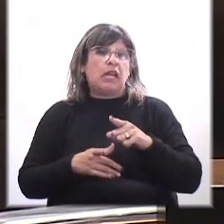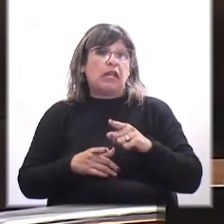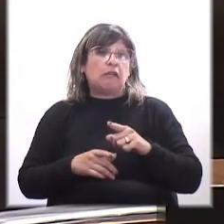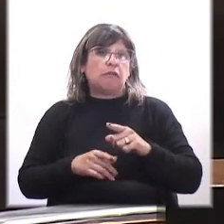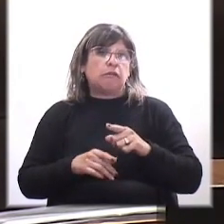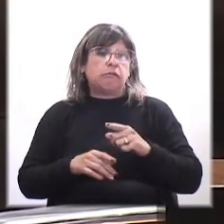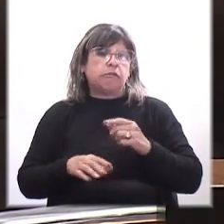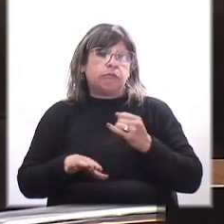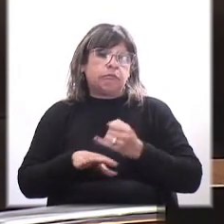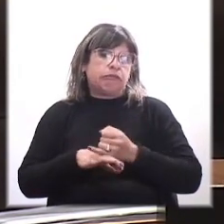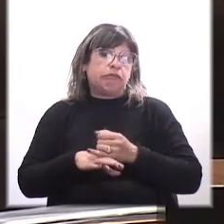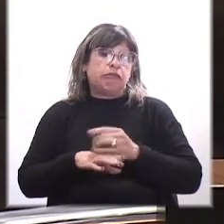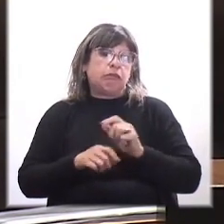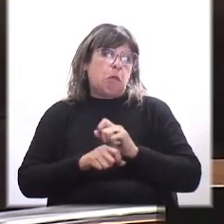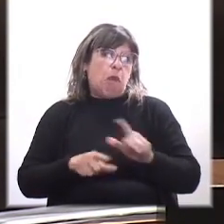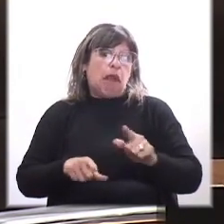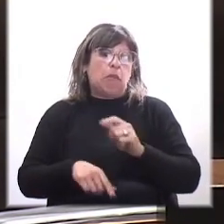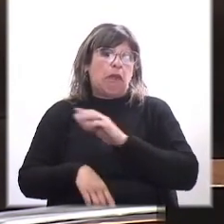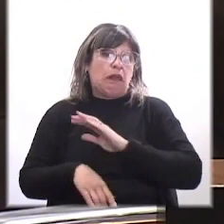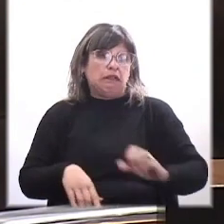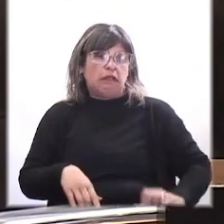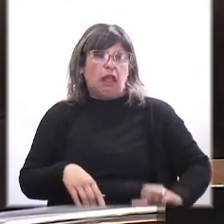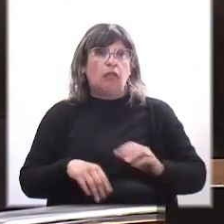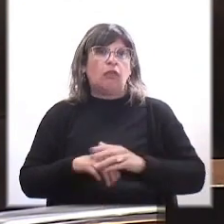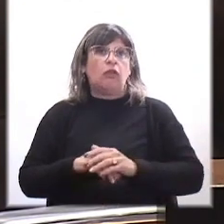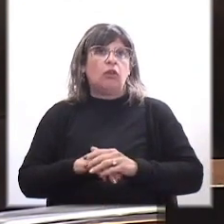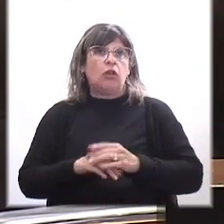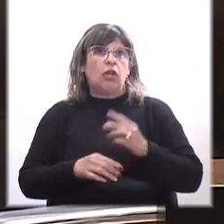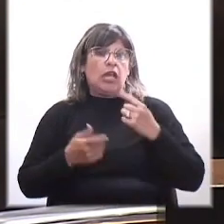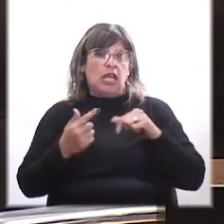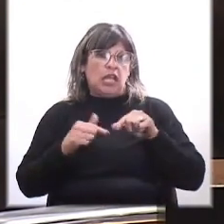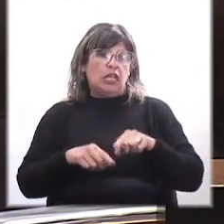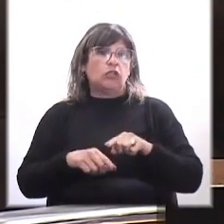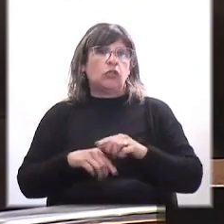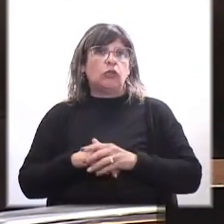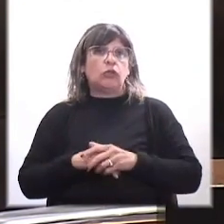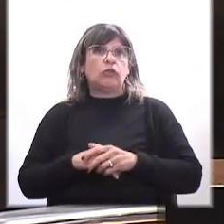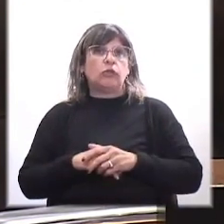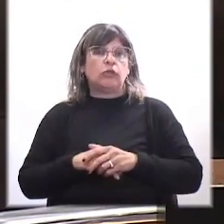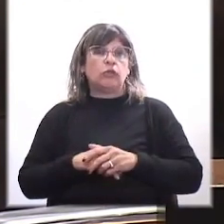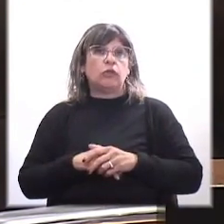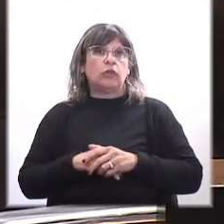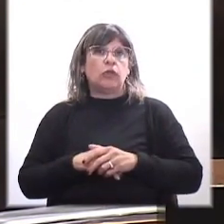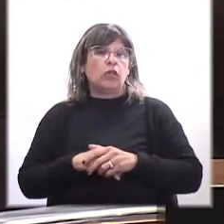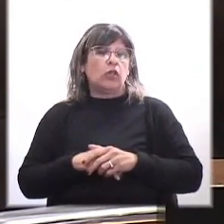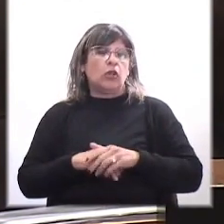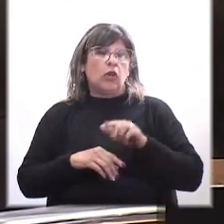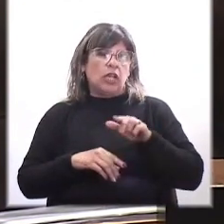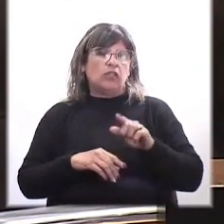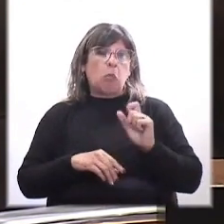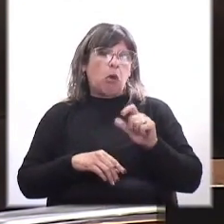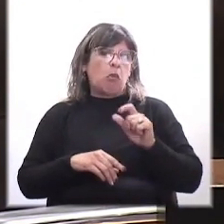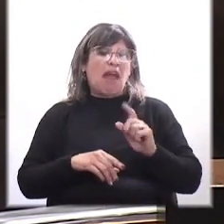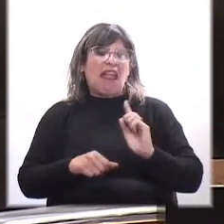Esto se dio no solamente por malas decisiones de gestión, malas